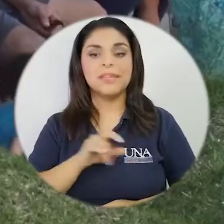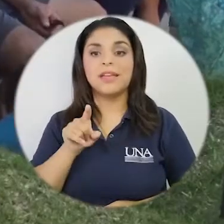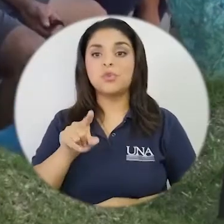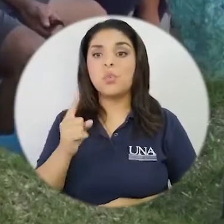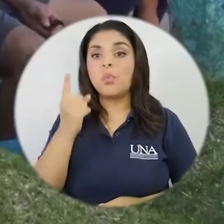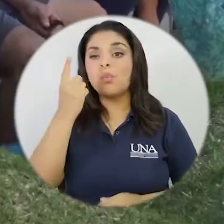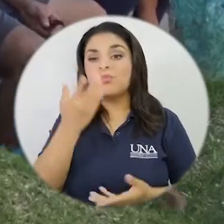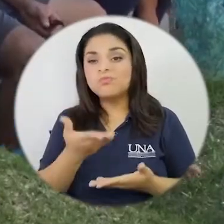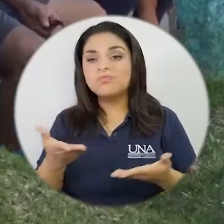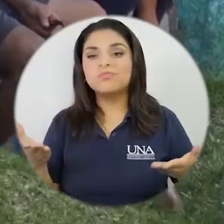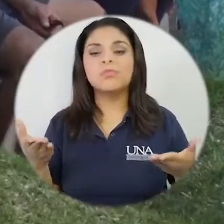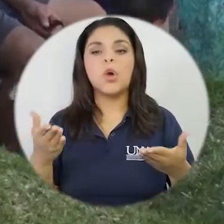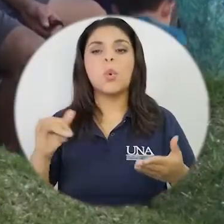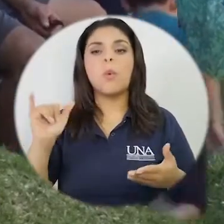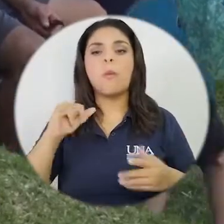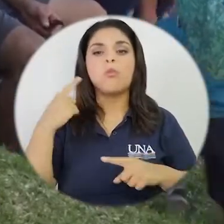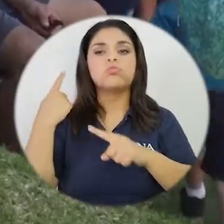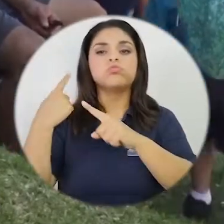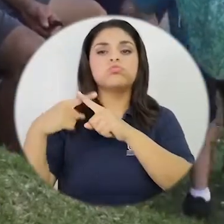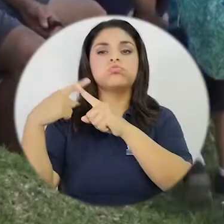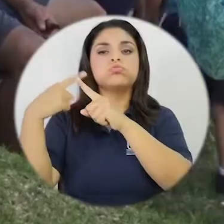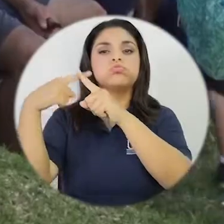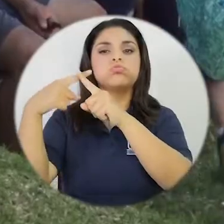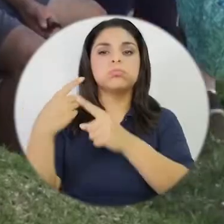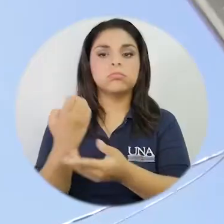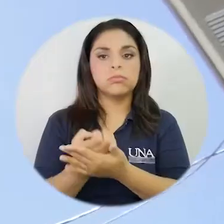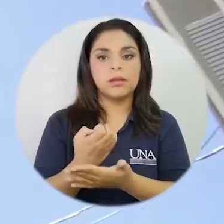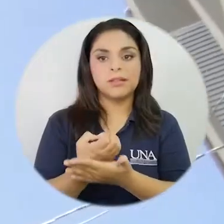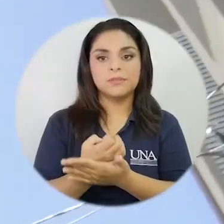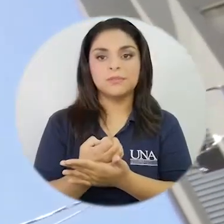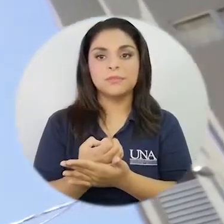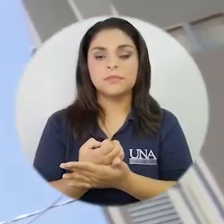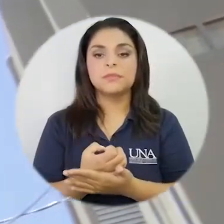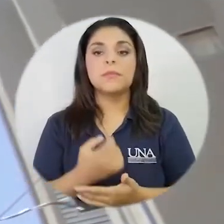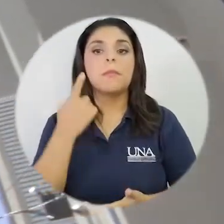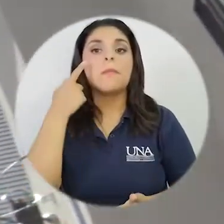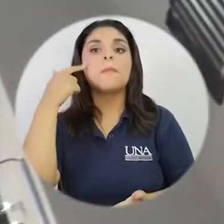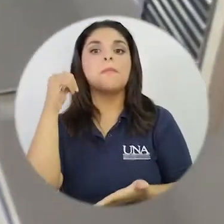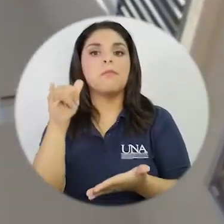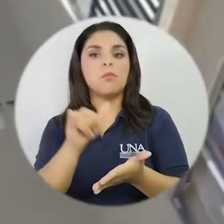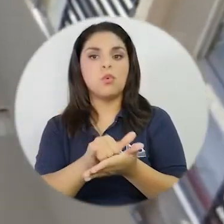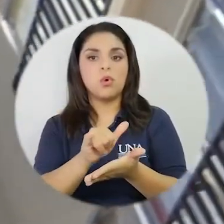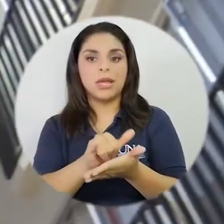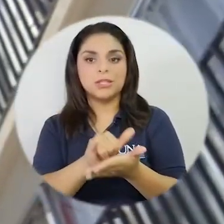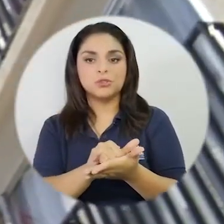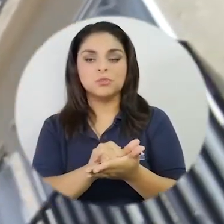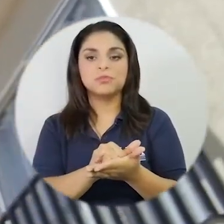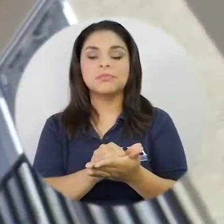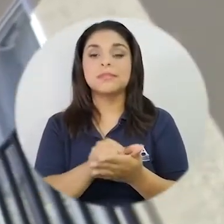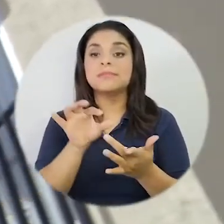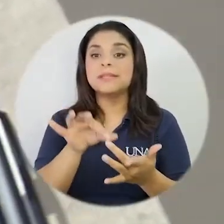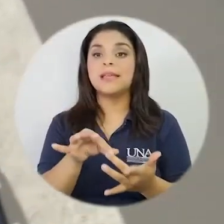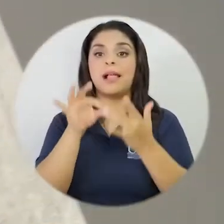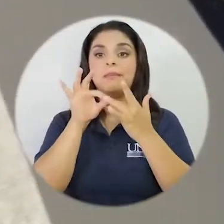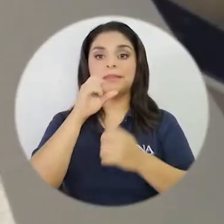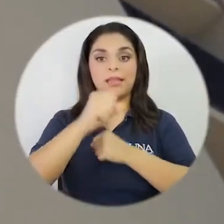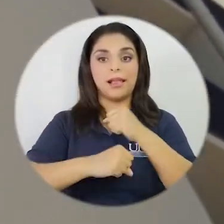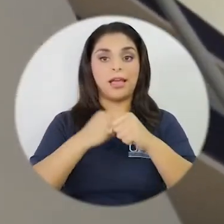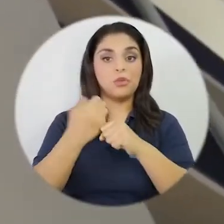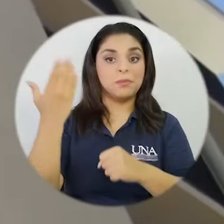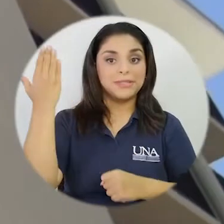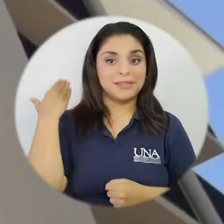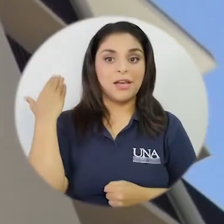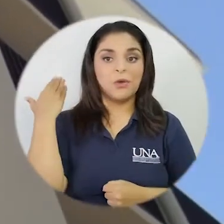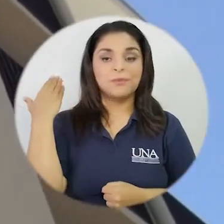elemento multiplicador de la economía. Por eso, y sobre todo el año pasado, que estuvimos